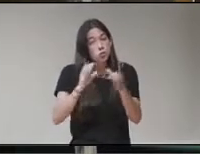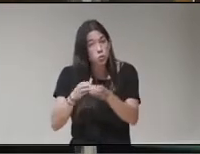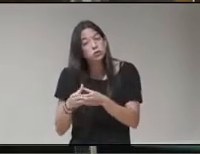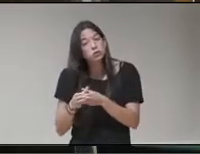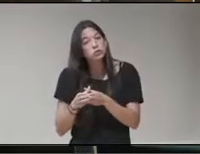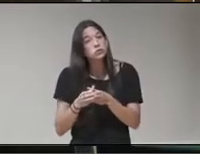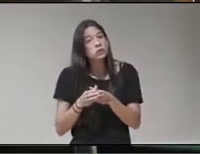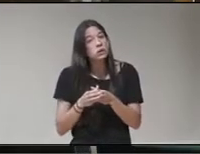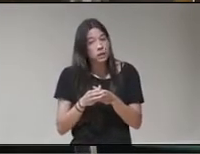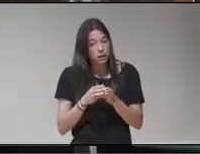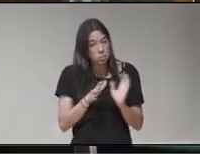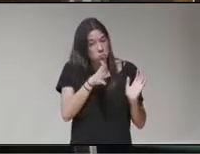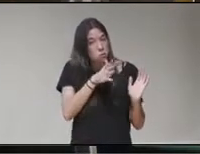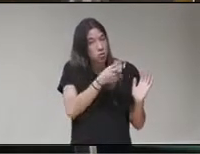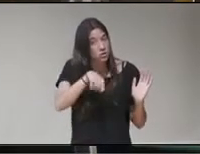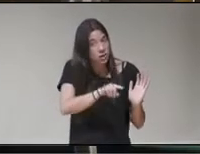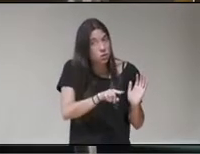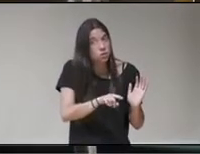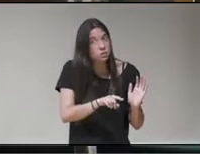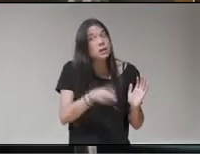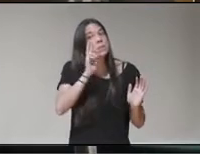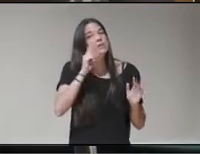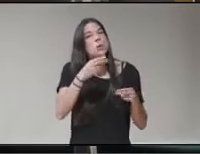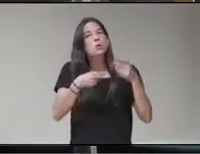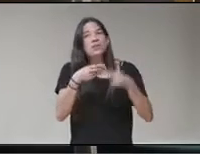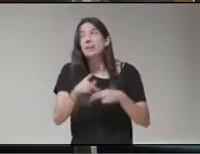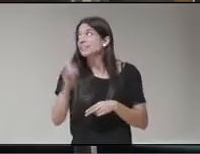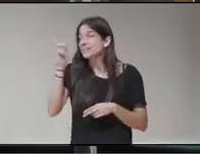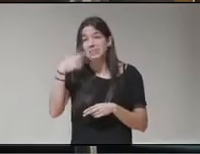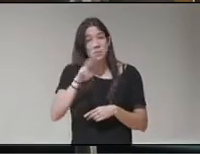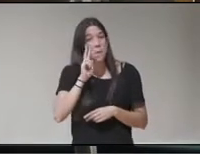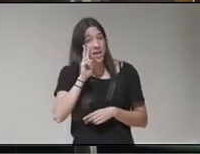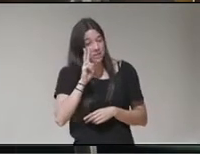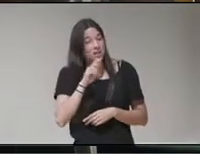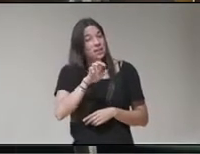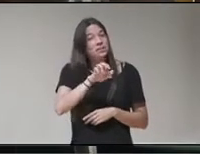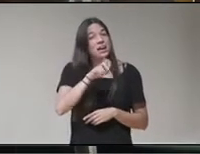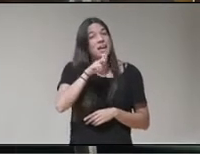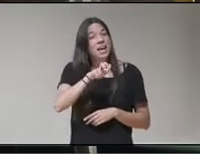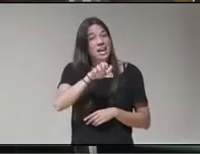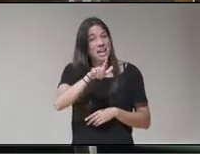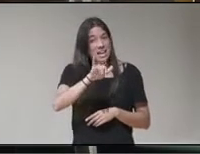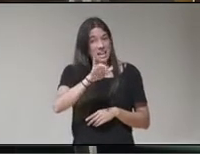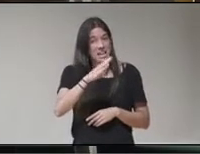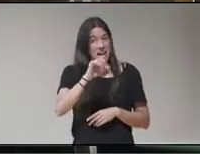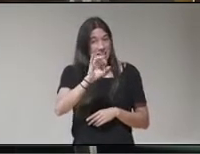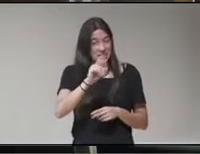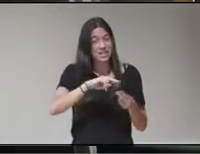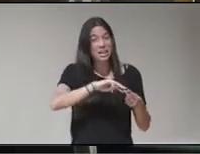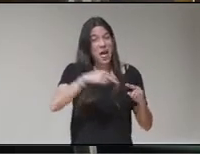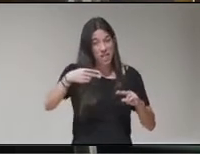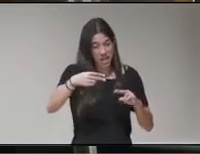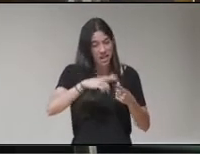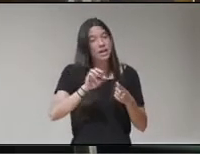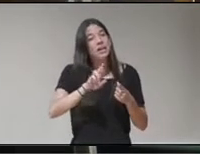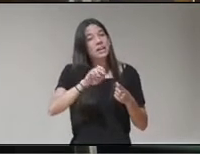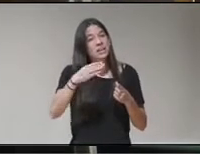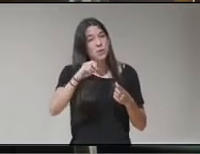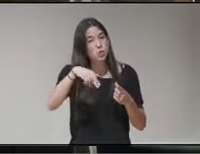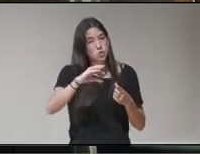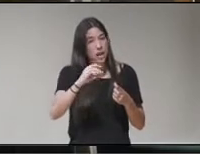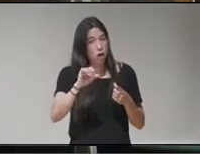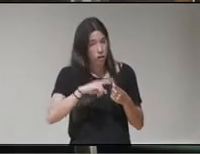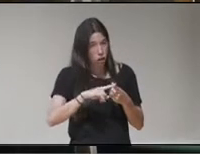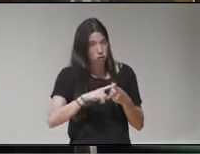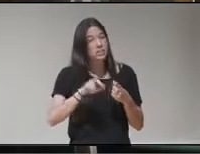de motivos, pues eran estas proteínas que veis aquí. Las helicasas en los virus con ADN en cadena doble, las ribonucleótidos reductasas y